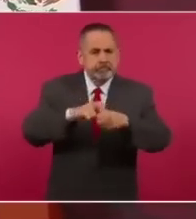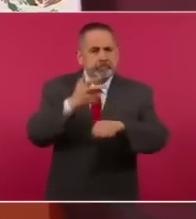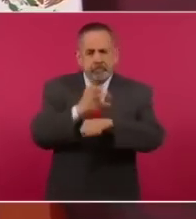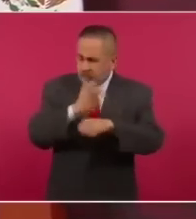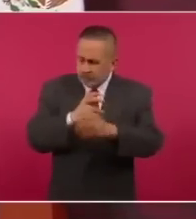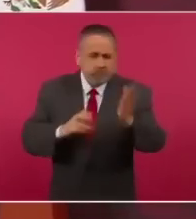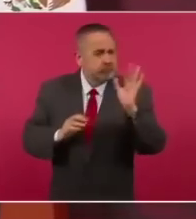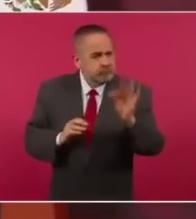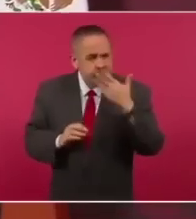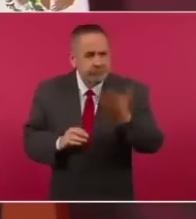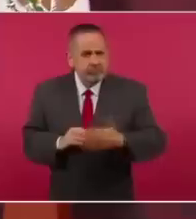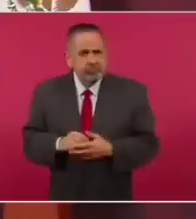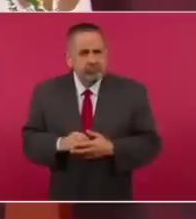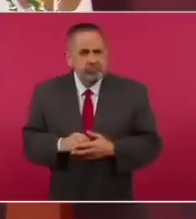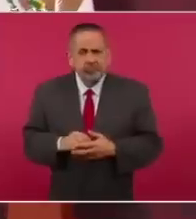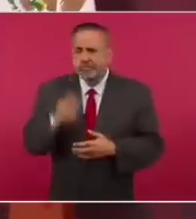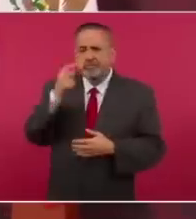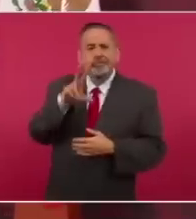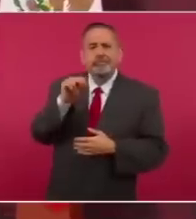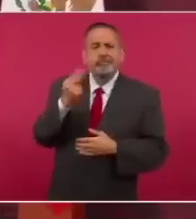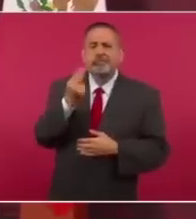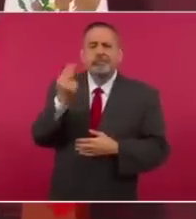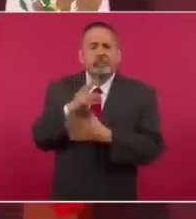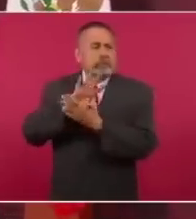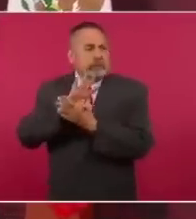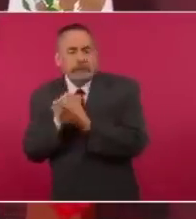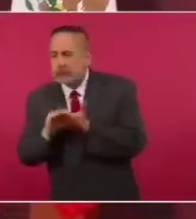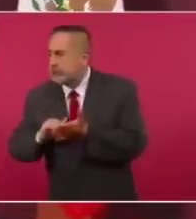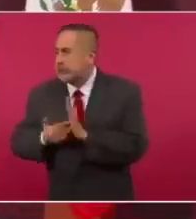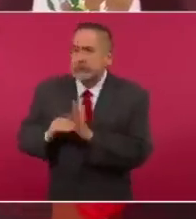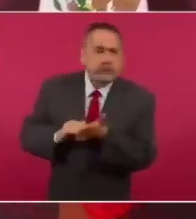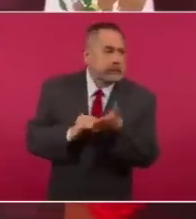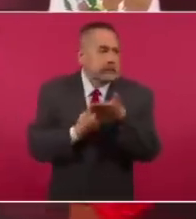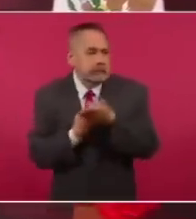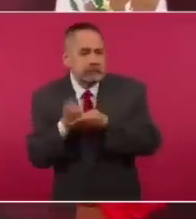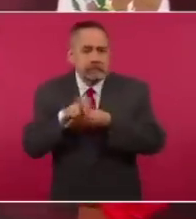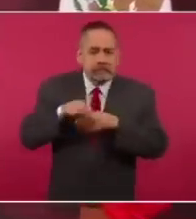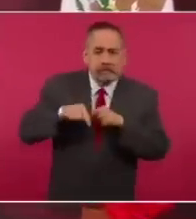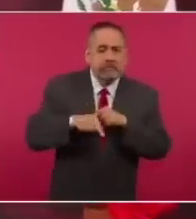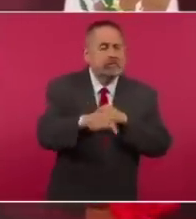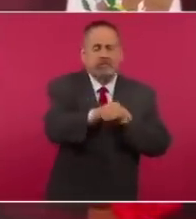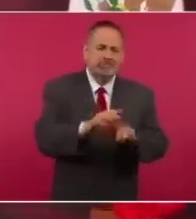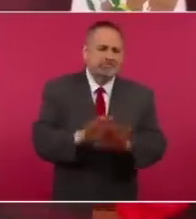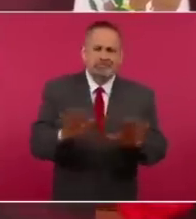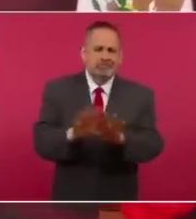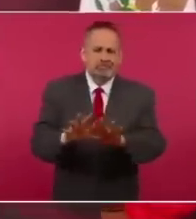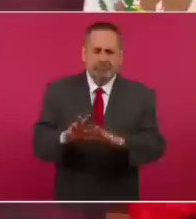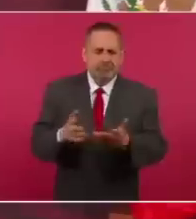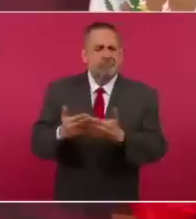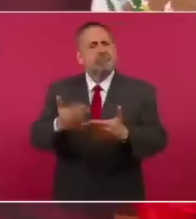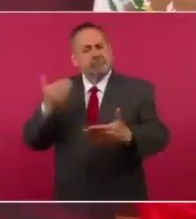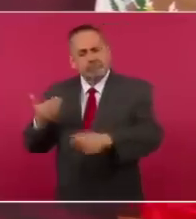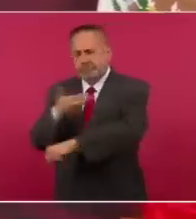Unidos, pues que no quede nada más el tener que atravesar México con todos los riesgos que